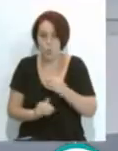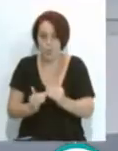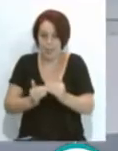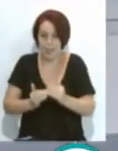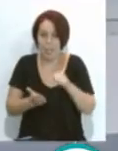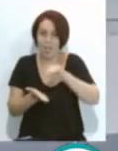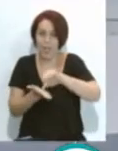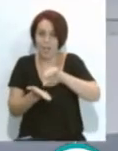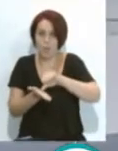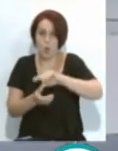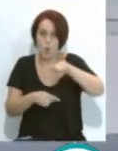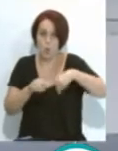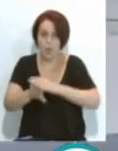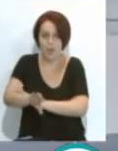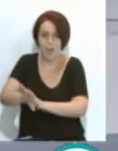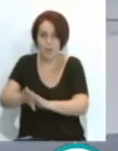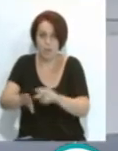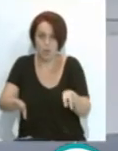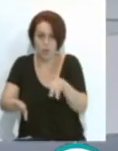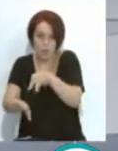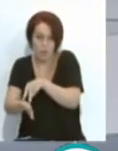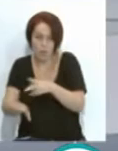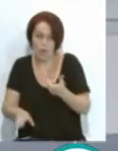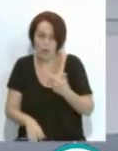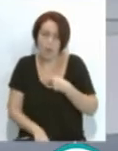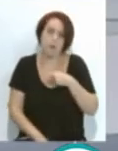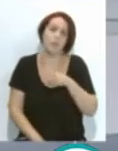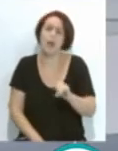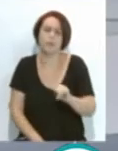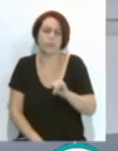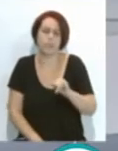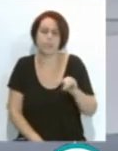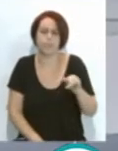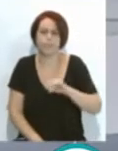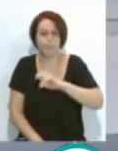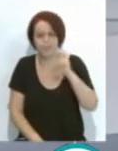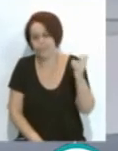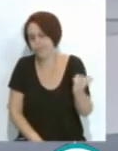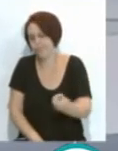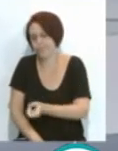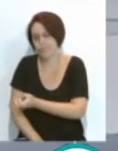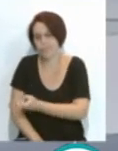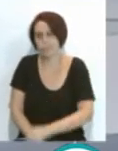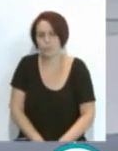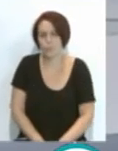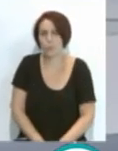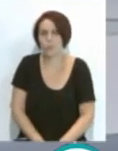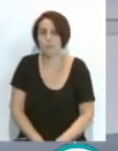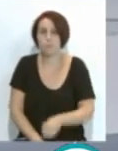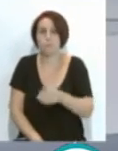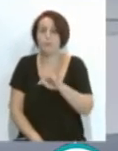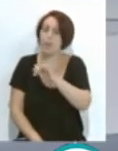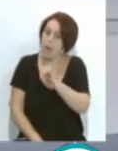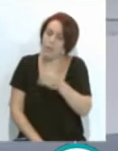campo, después al lateral derecho, con lo cual ahí hay muchísimas variedades, y el bueno de